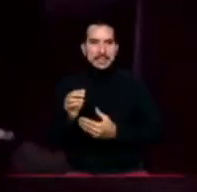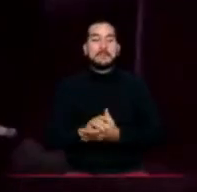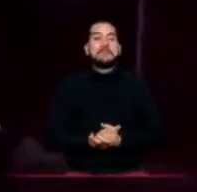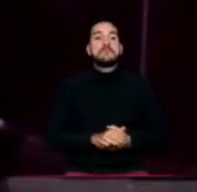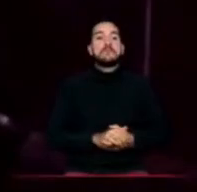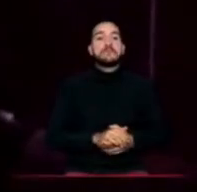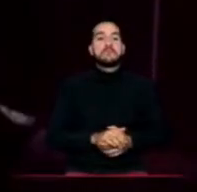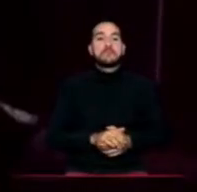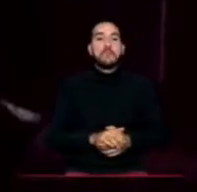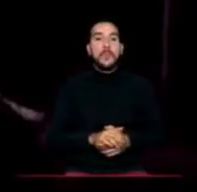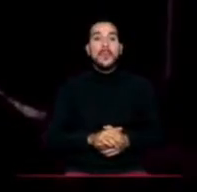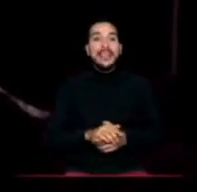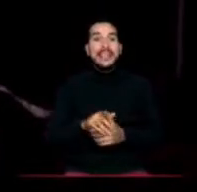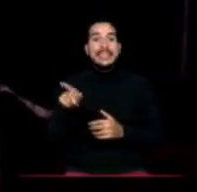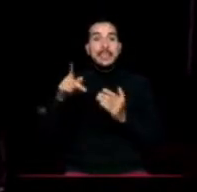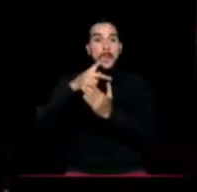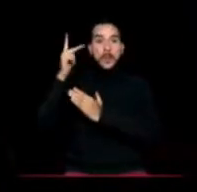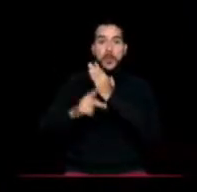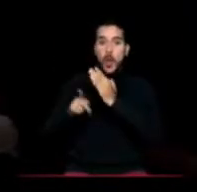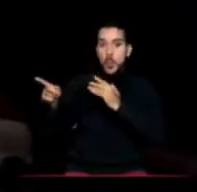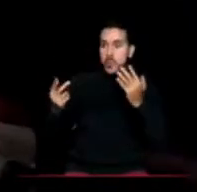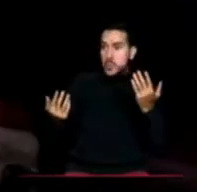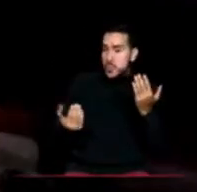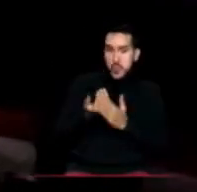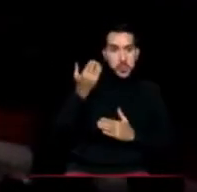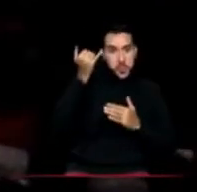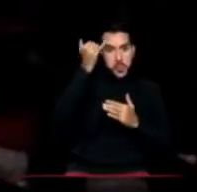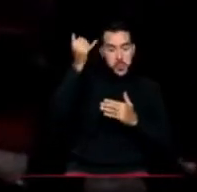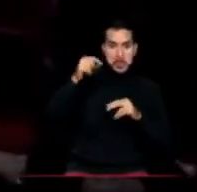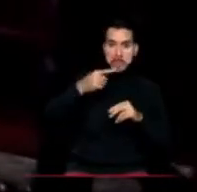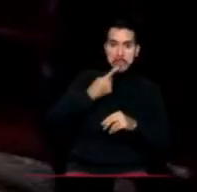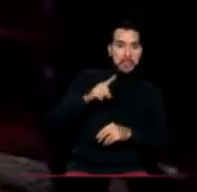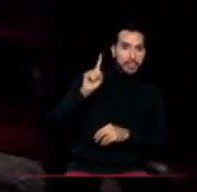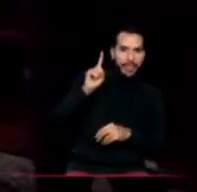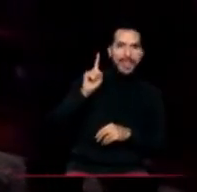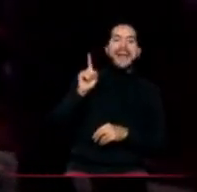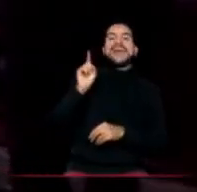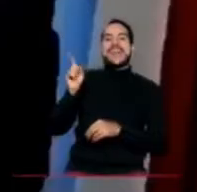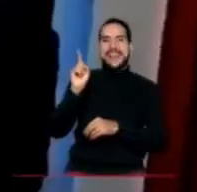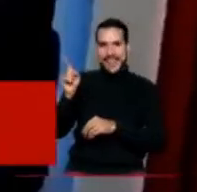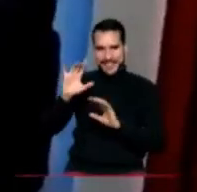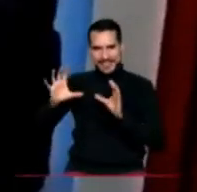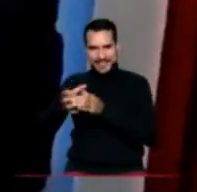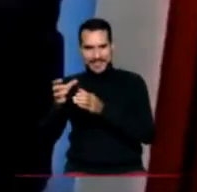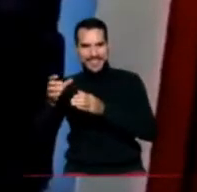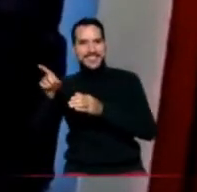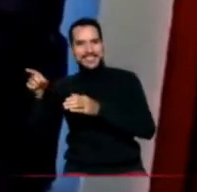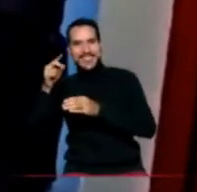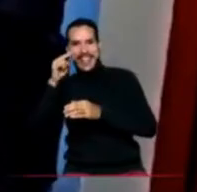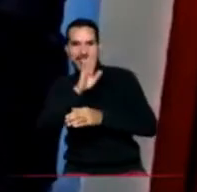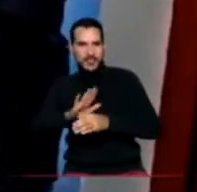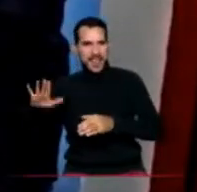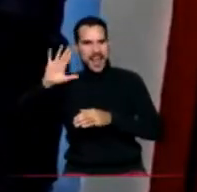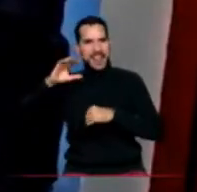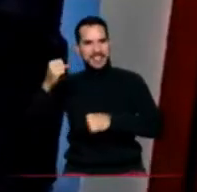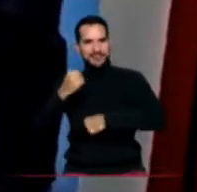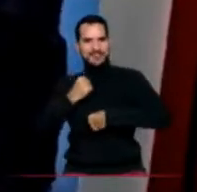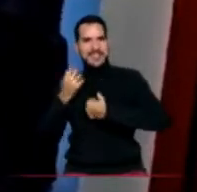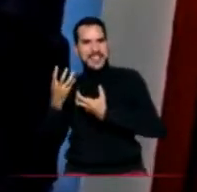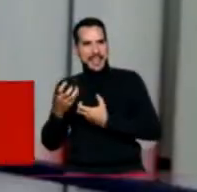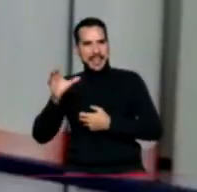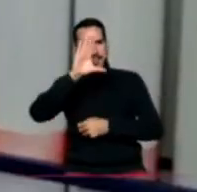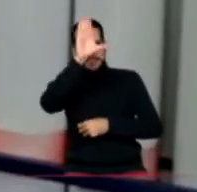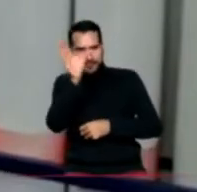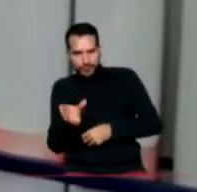El desarrollo de estos proyectos innovadores permite, según la Armada Nacional, el fortalecimiento de capacidades operativas en el Pacífico